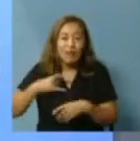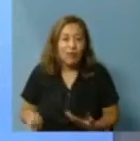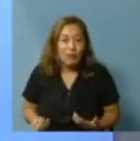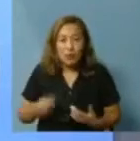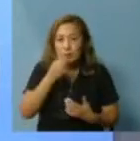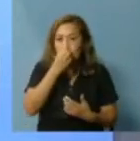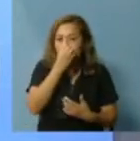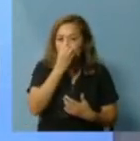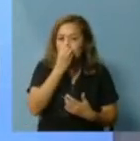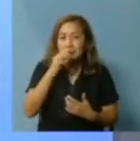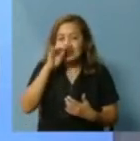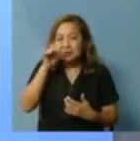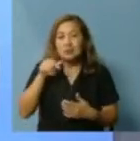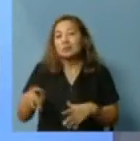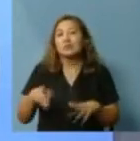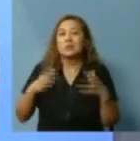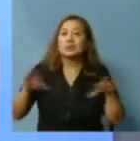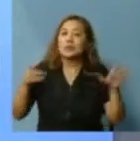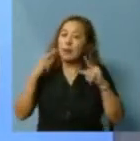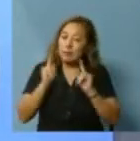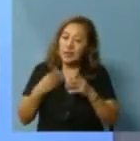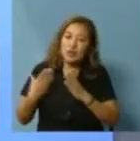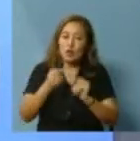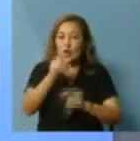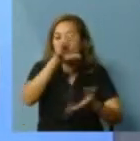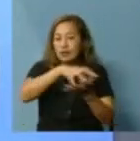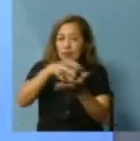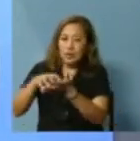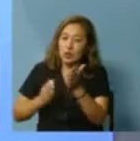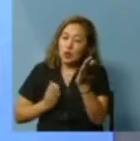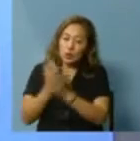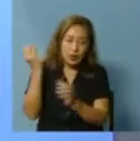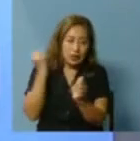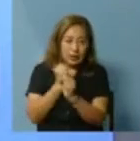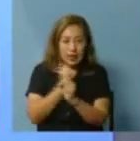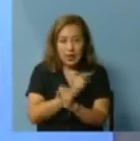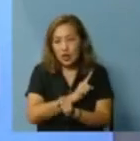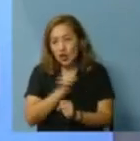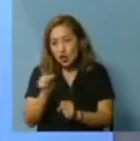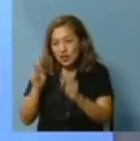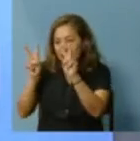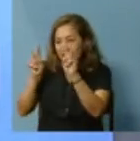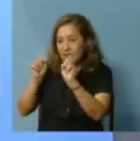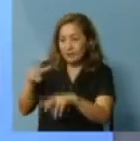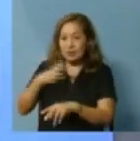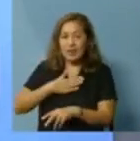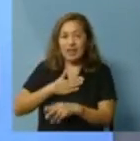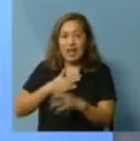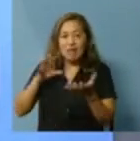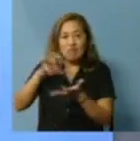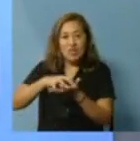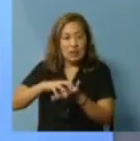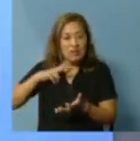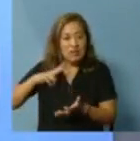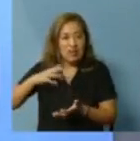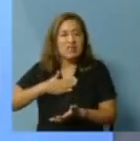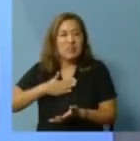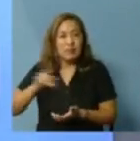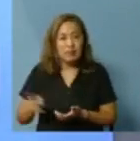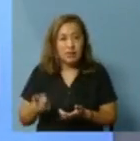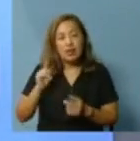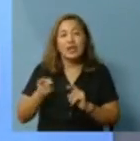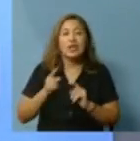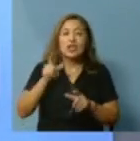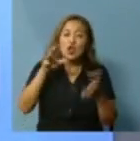hicimos también con la minera el aguilar también seguimos trabajando con el tema ensambla con todas las empresas y para el resto